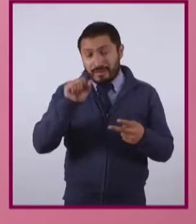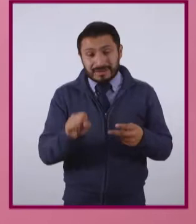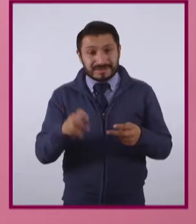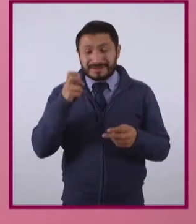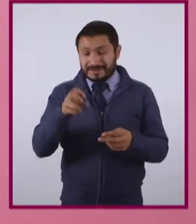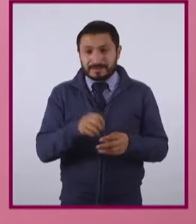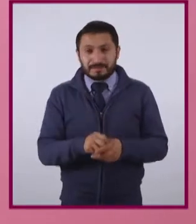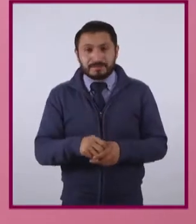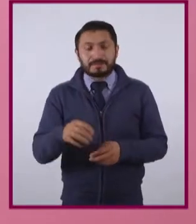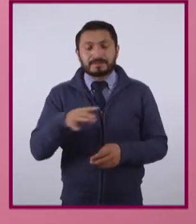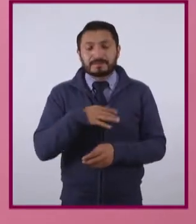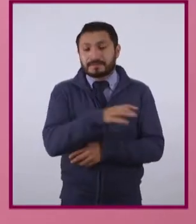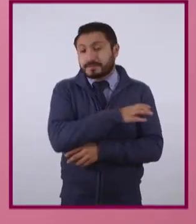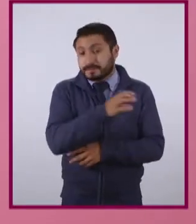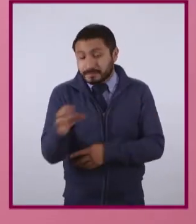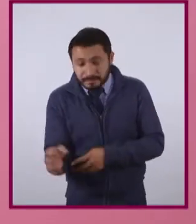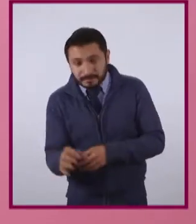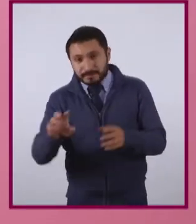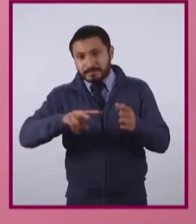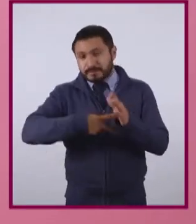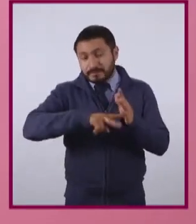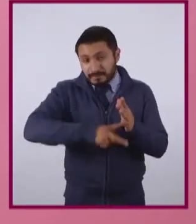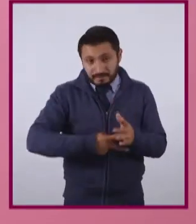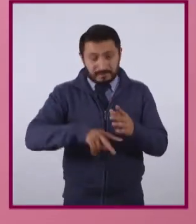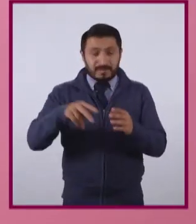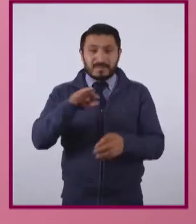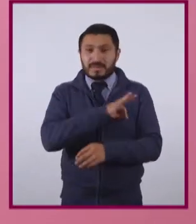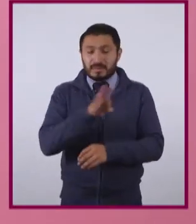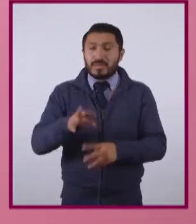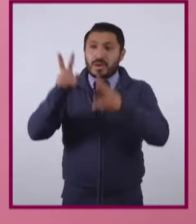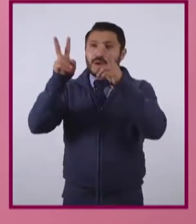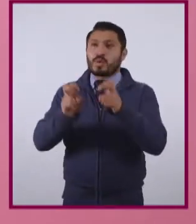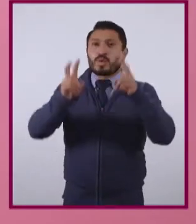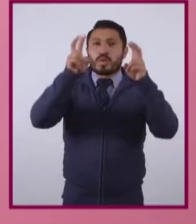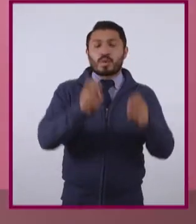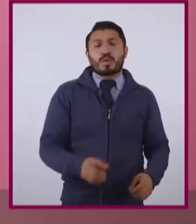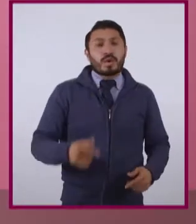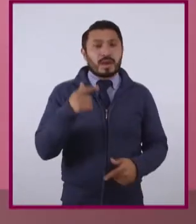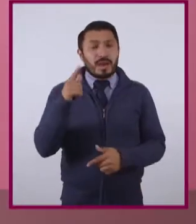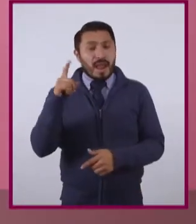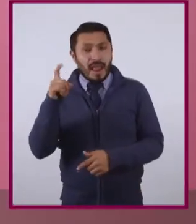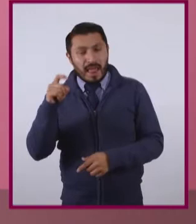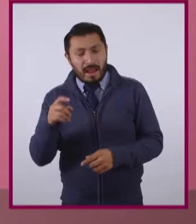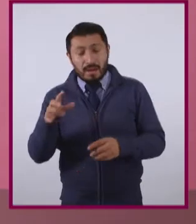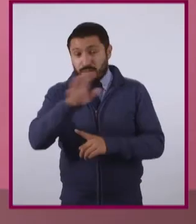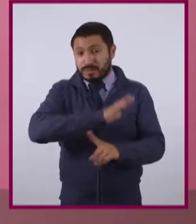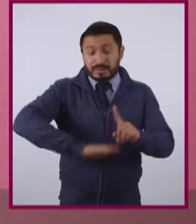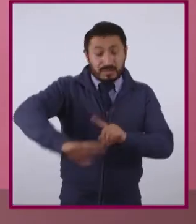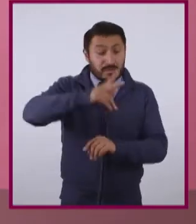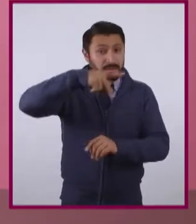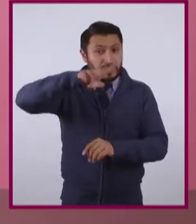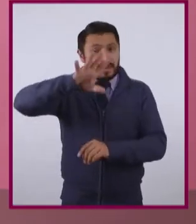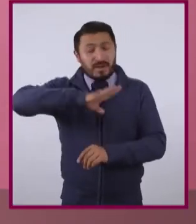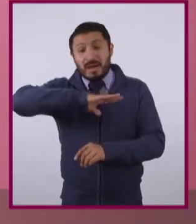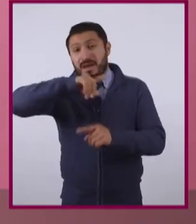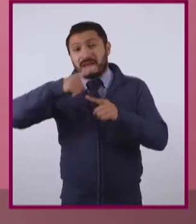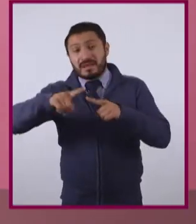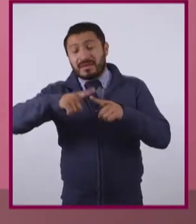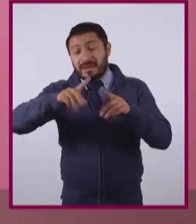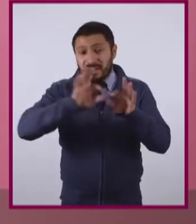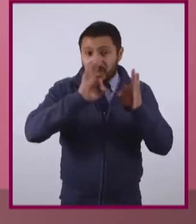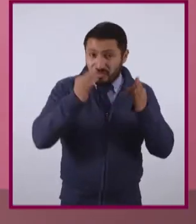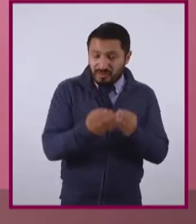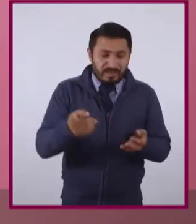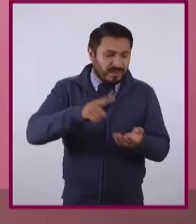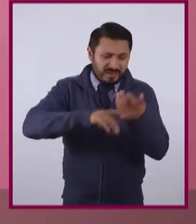y arquitectura que permiten captar y almacenar el agua y la humedad en el ambiente. Pero existen también otros sistemas que se pueden implementar